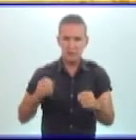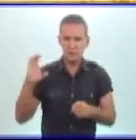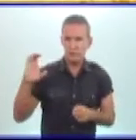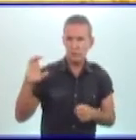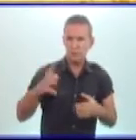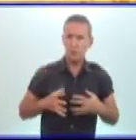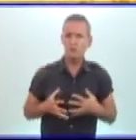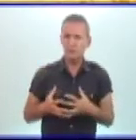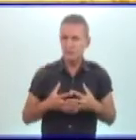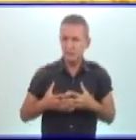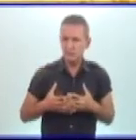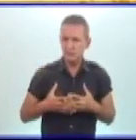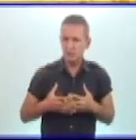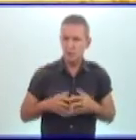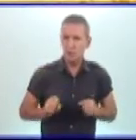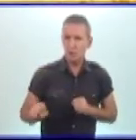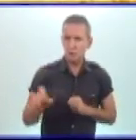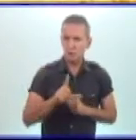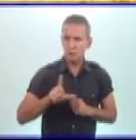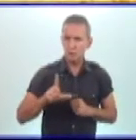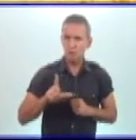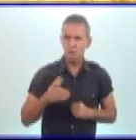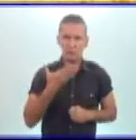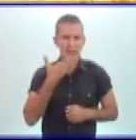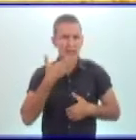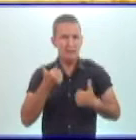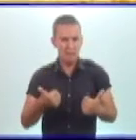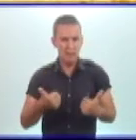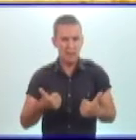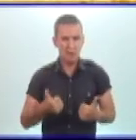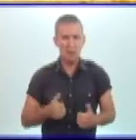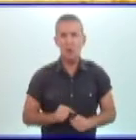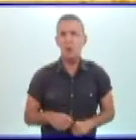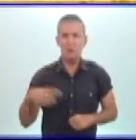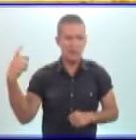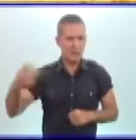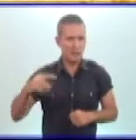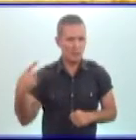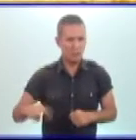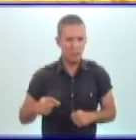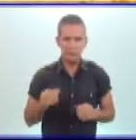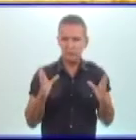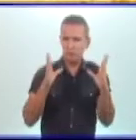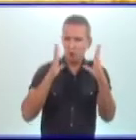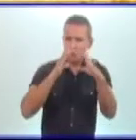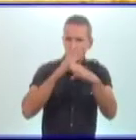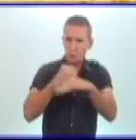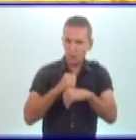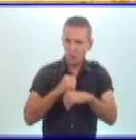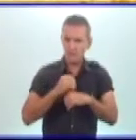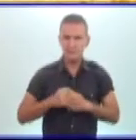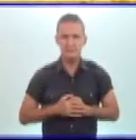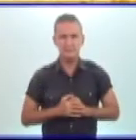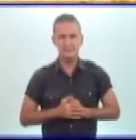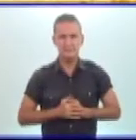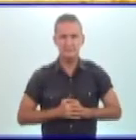concepción de una sociedad justa donde no existiera la explotación de un ser humano sobre otro.